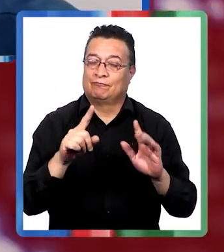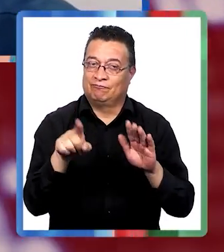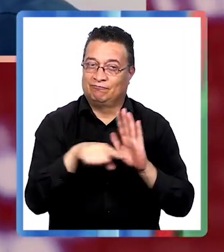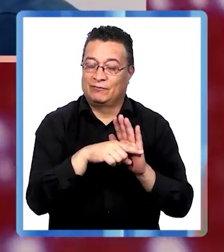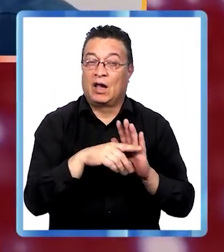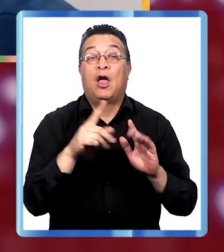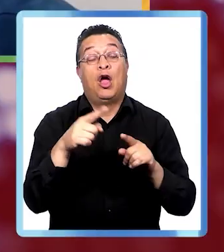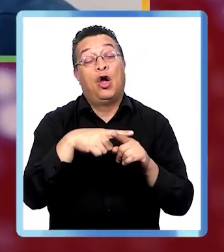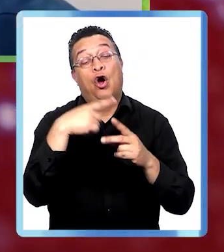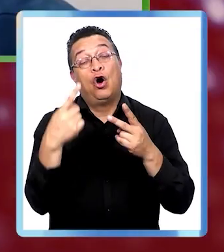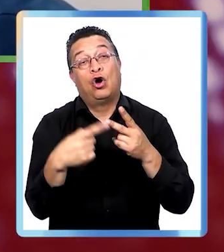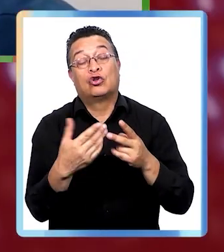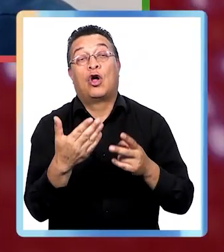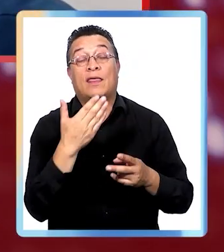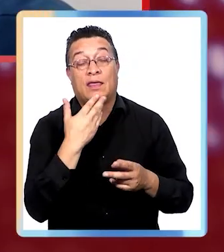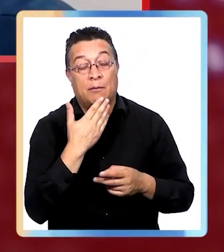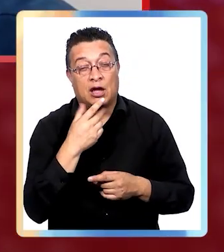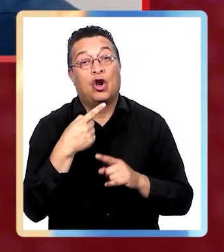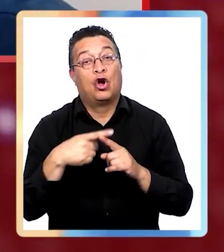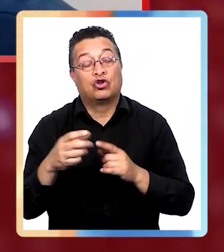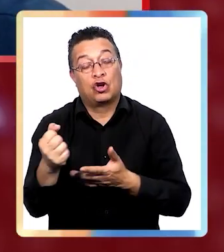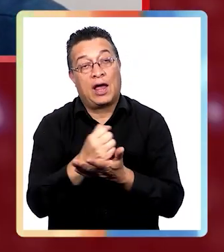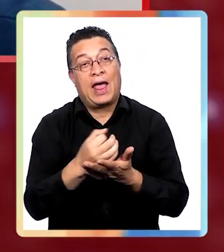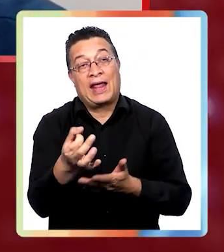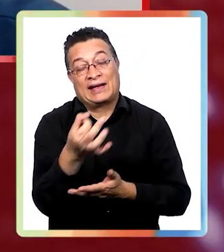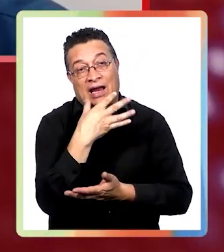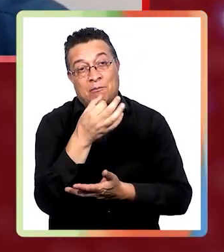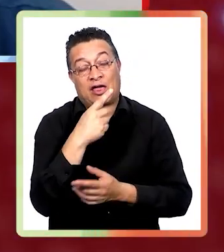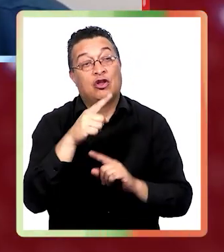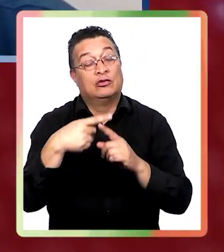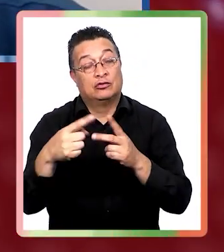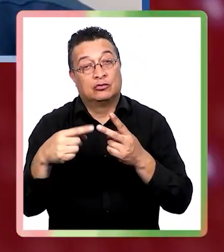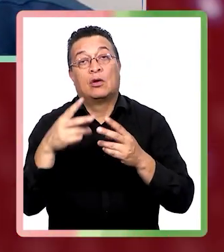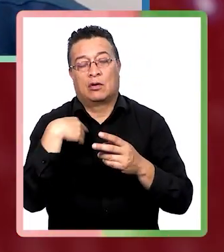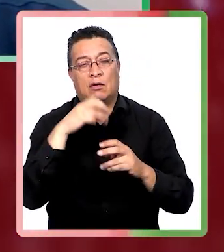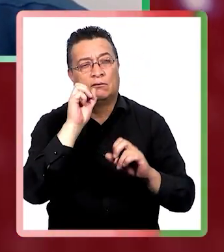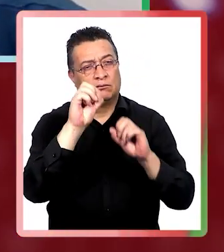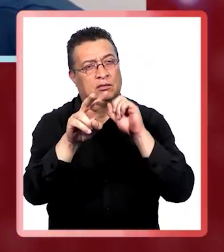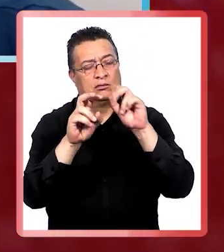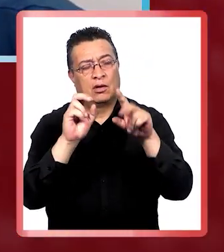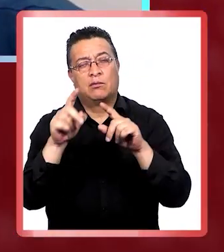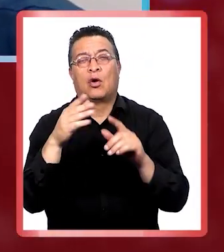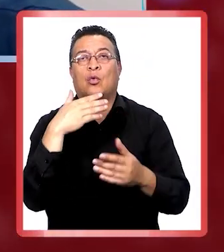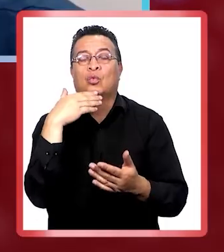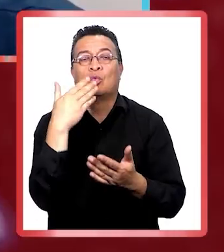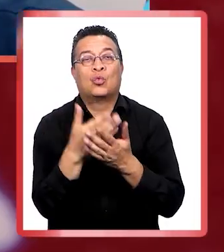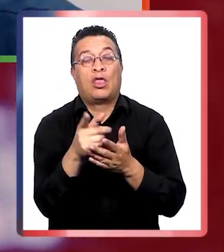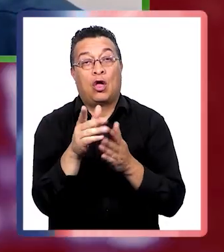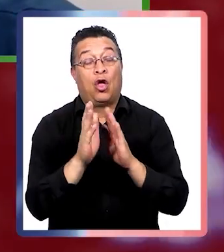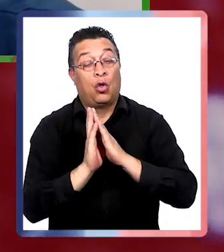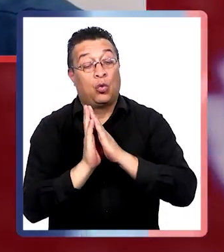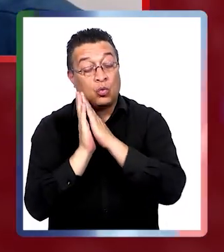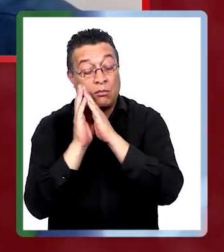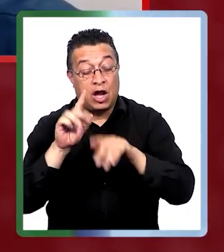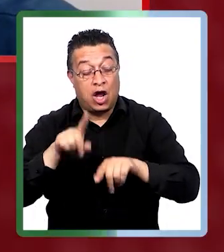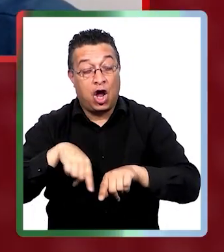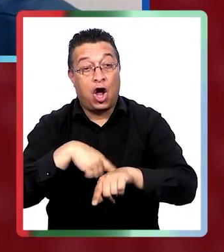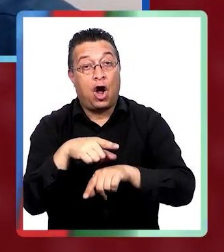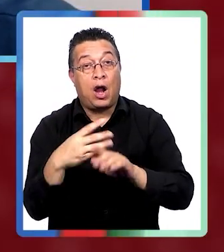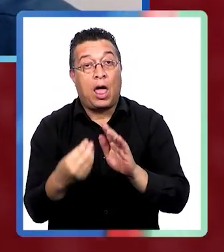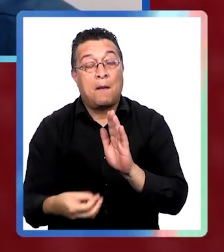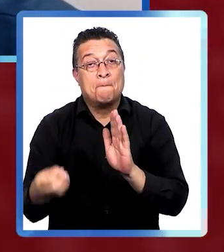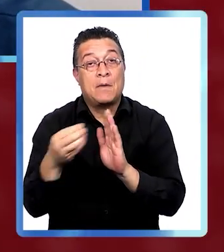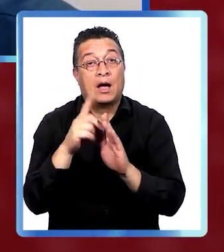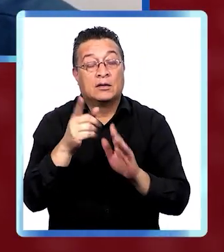puedan conciliar. Y lo otro que pasa también con ciertos fármacos, bueno, no solo con los ciertos fármacos, yo lo he notado, por ejemplo, cuando uno duerme horas